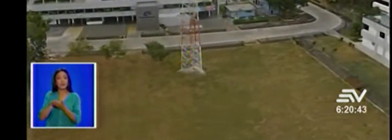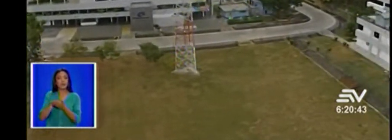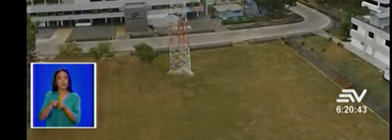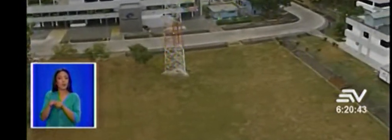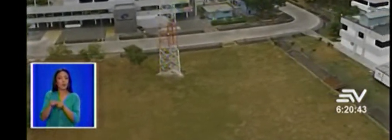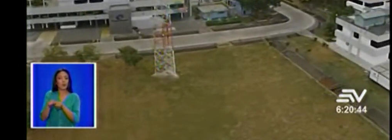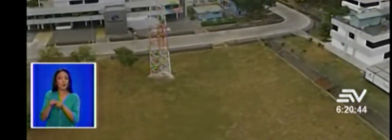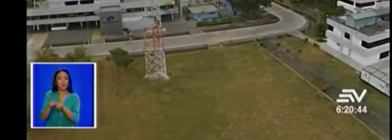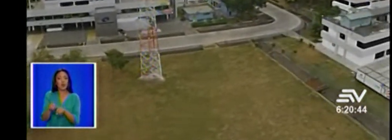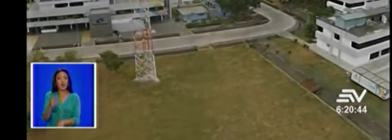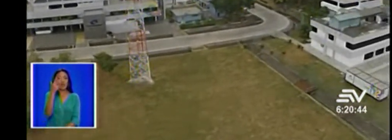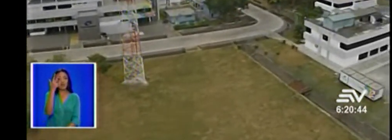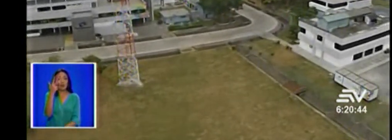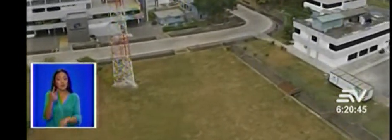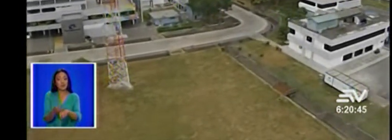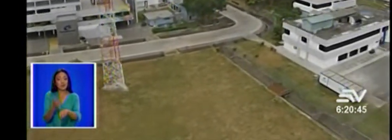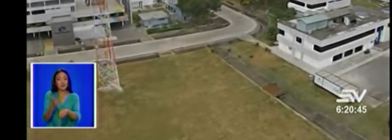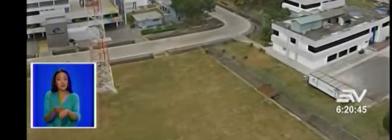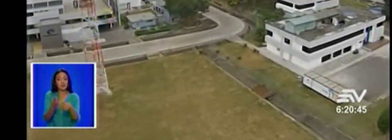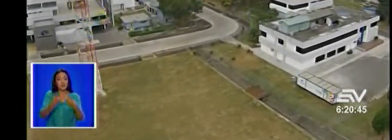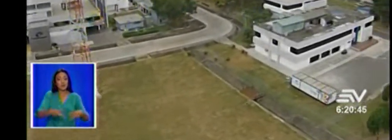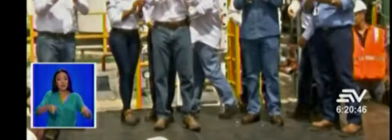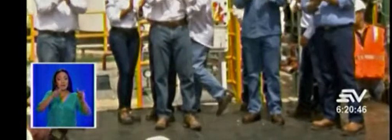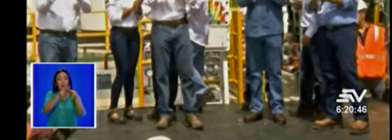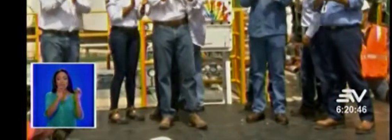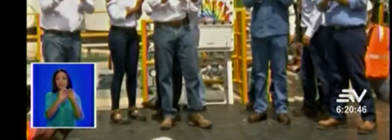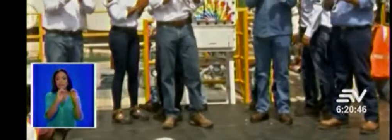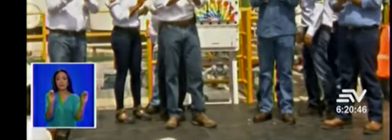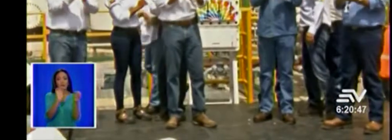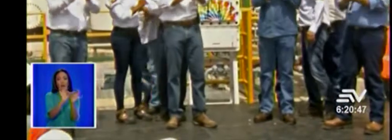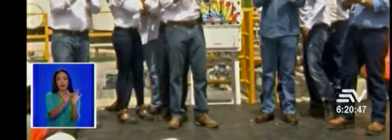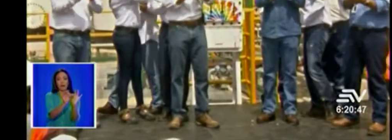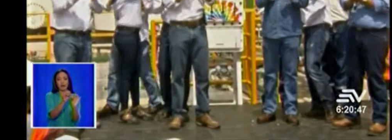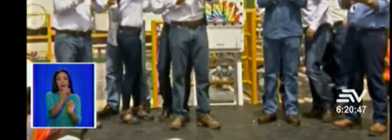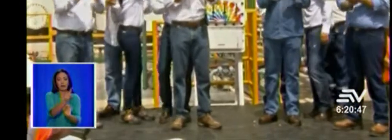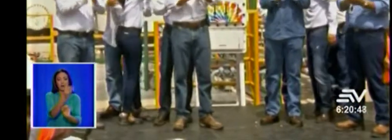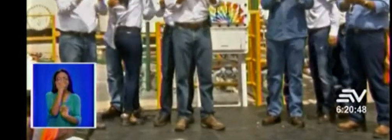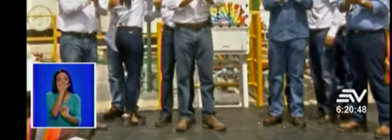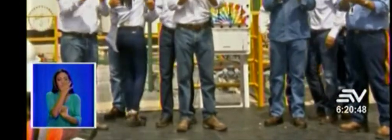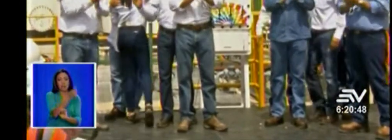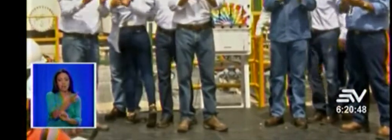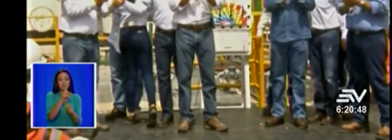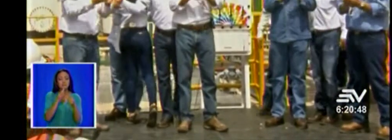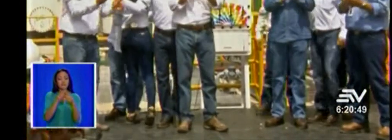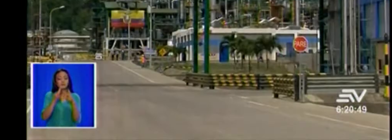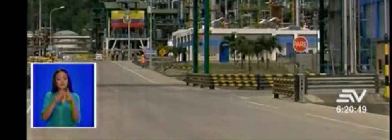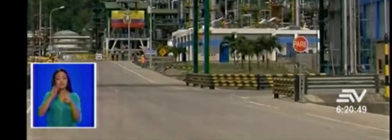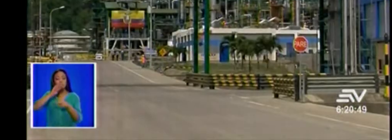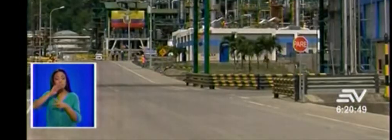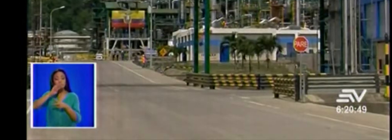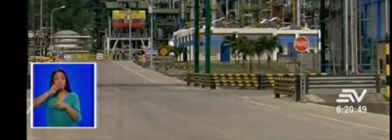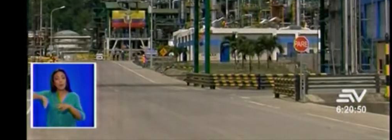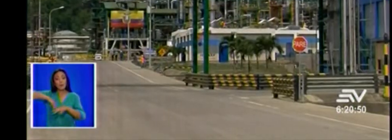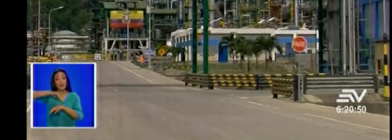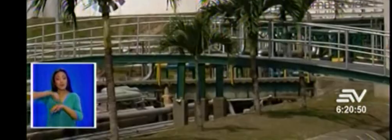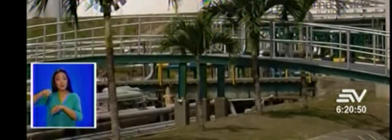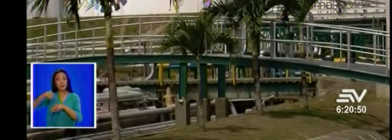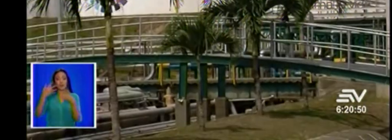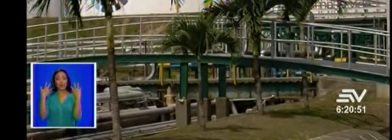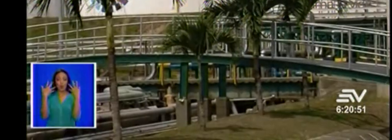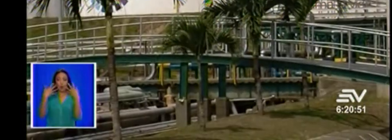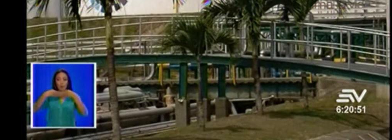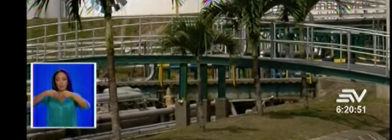valor presupuestado sin arreglar la refinería. En la refinería del Pacífico en Manabí, solo en obras, terrenos,